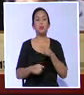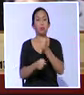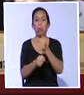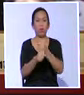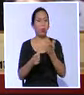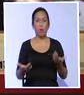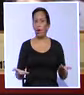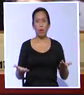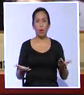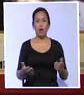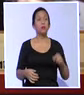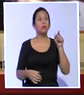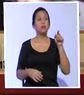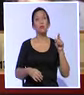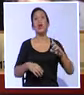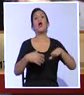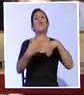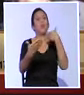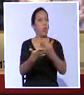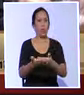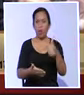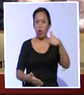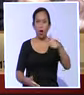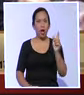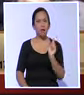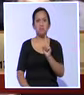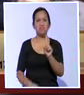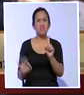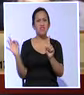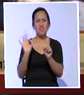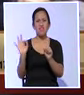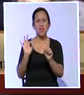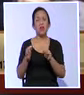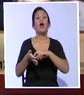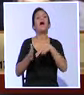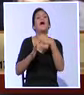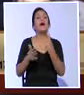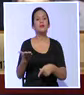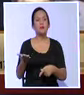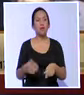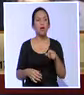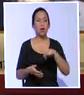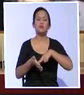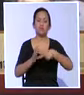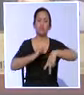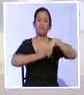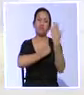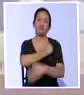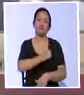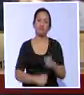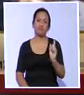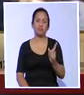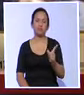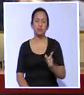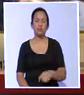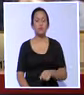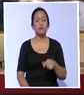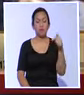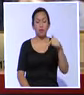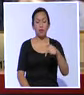comparecencia desde ya constituye motivo principal para la censura correspondiente nadie